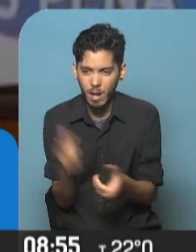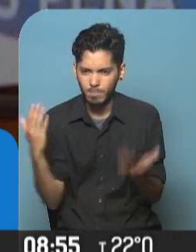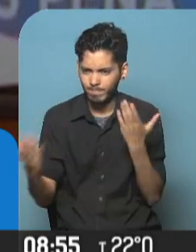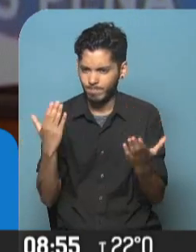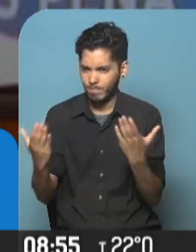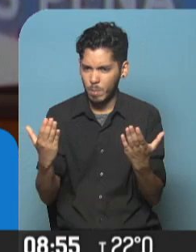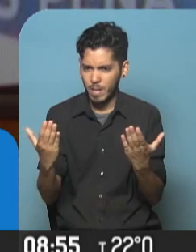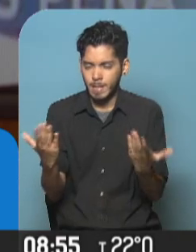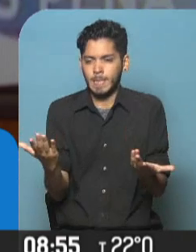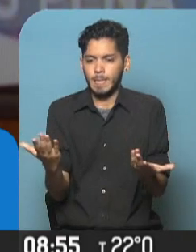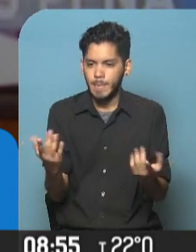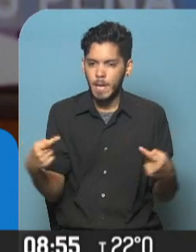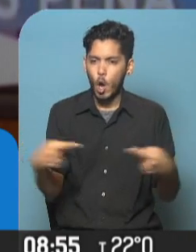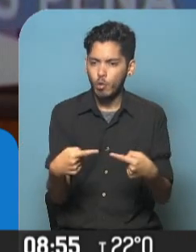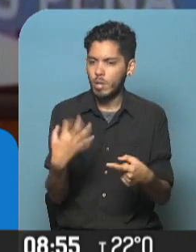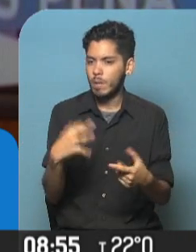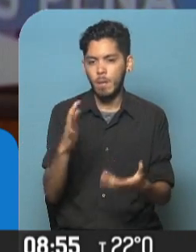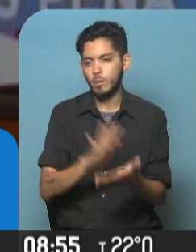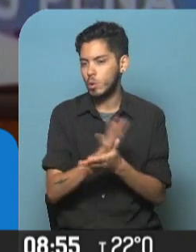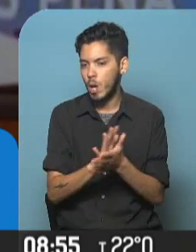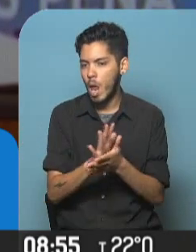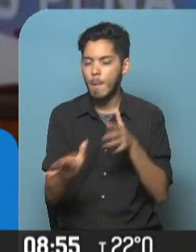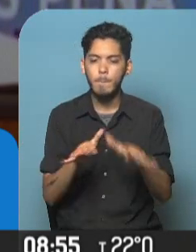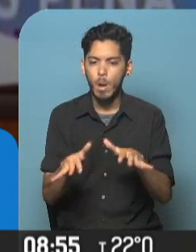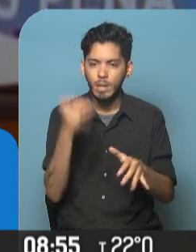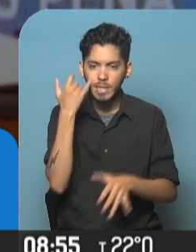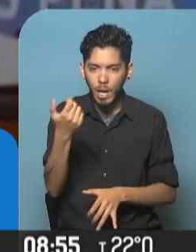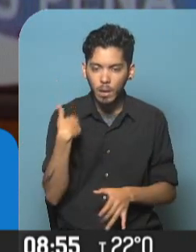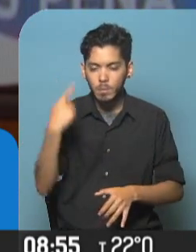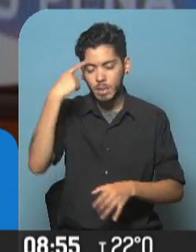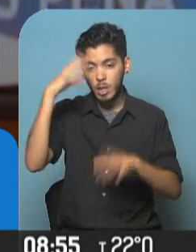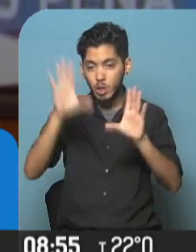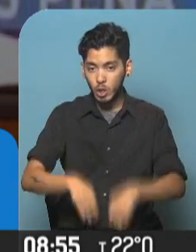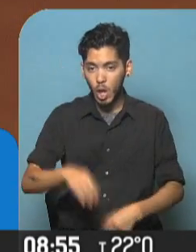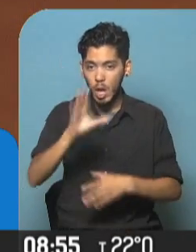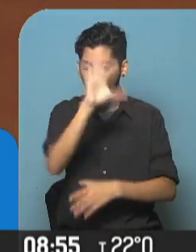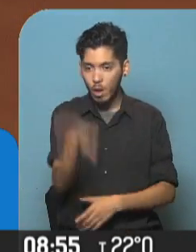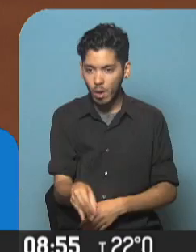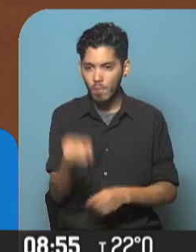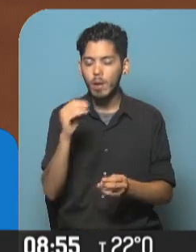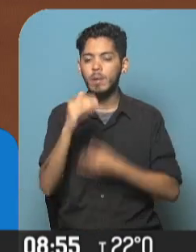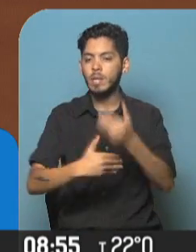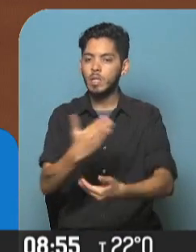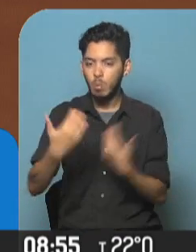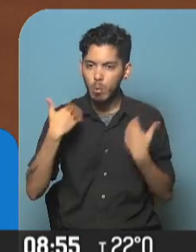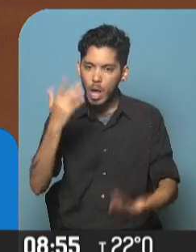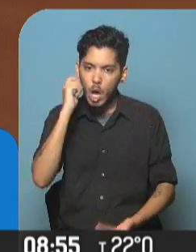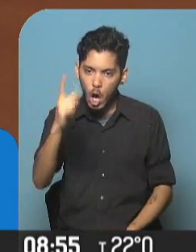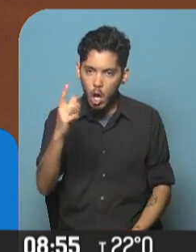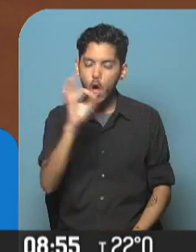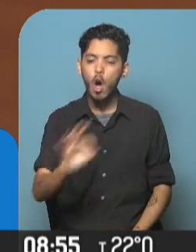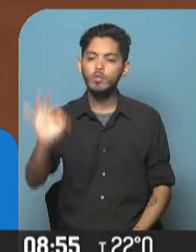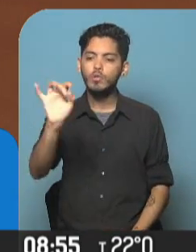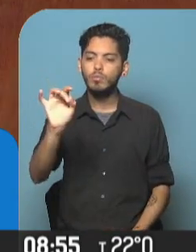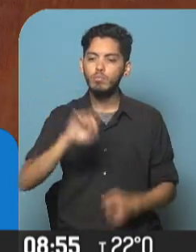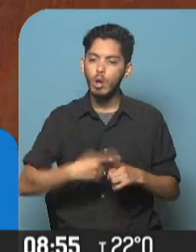hay que resolverla con la acción pensar en en toda la geografía el desarrollo se puede dar o por lo menos las políticas